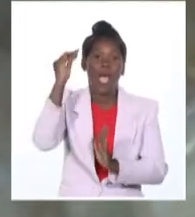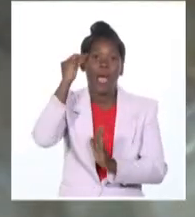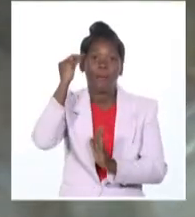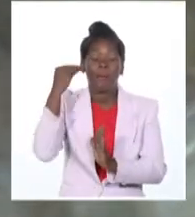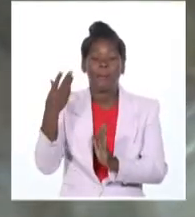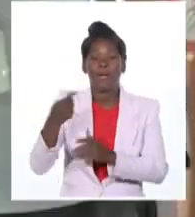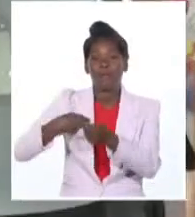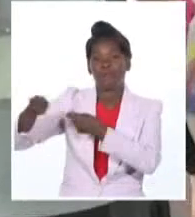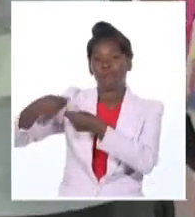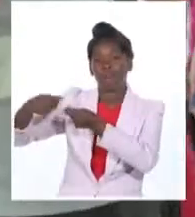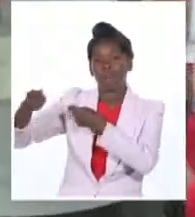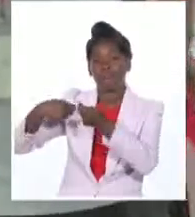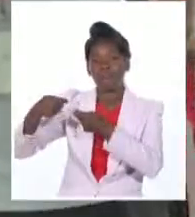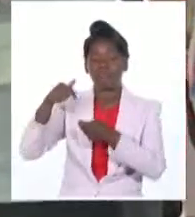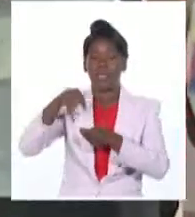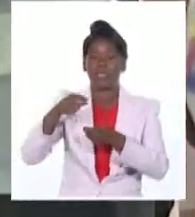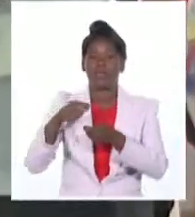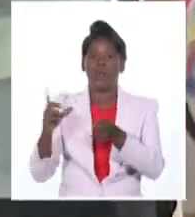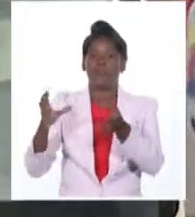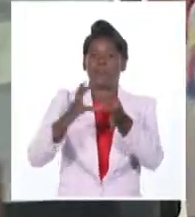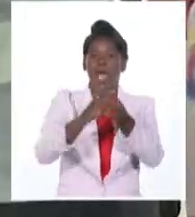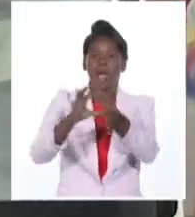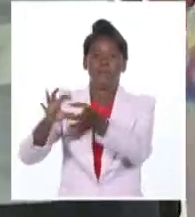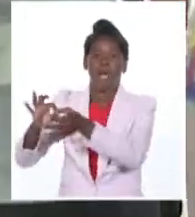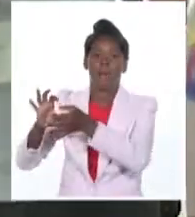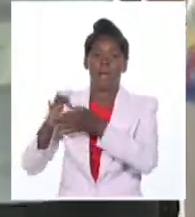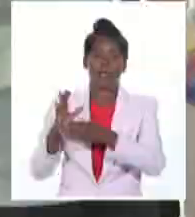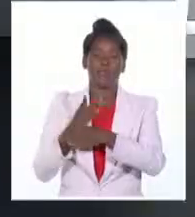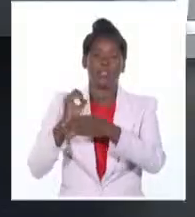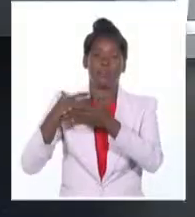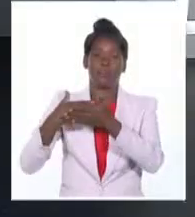y la inversión extranjera en el país.